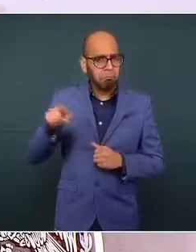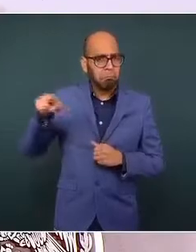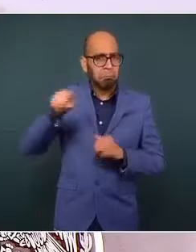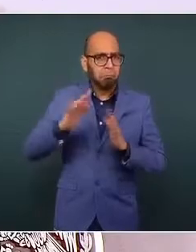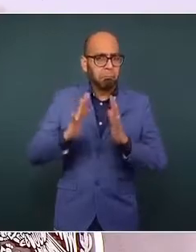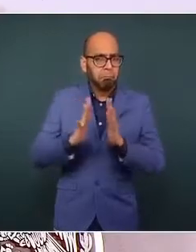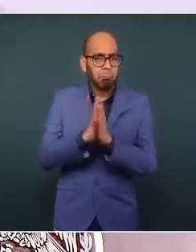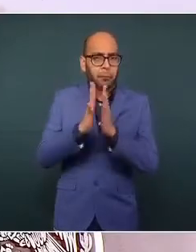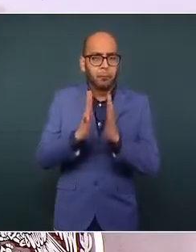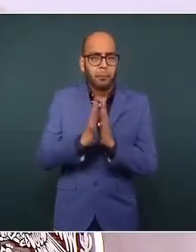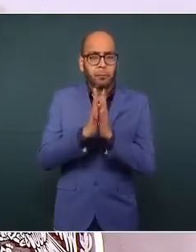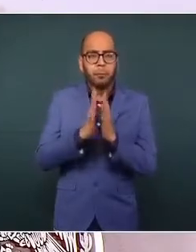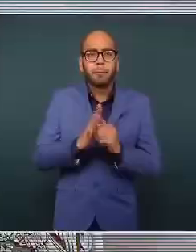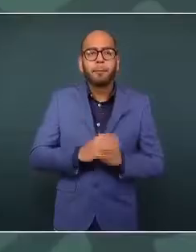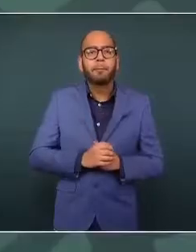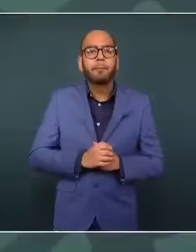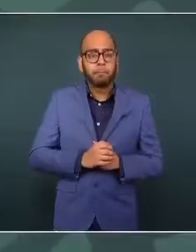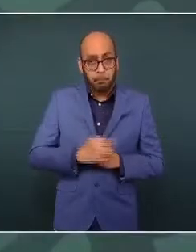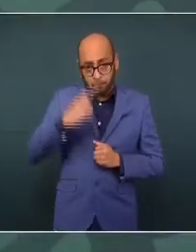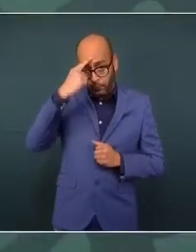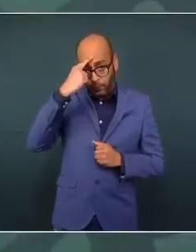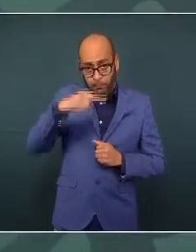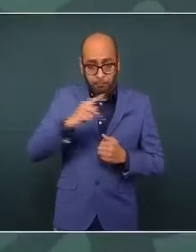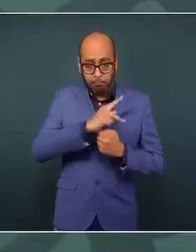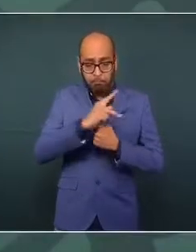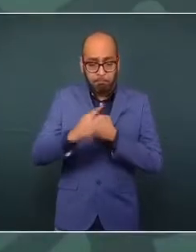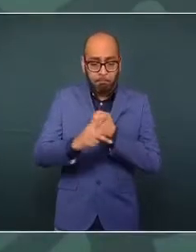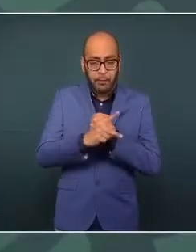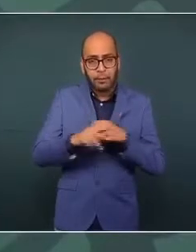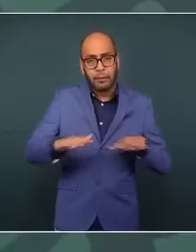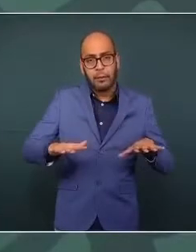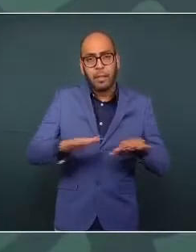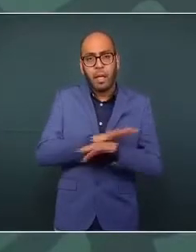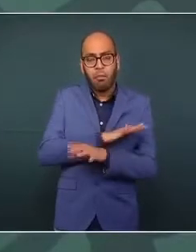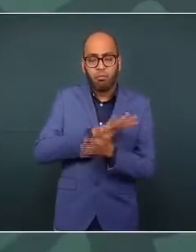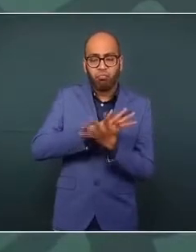participando en la transformación del país,